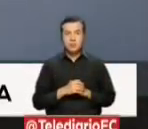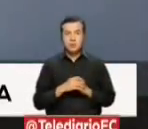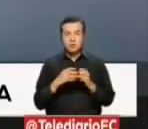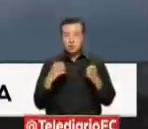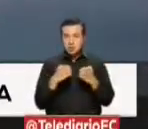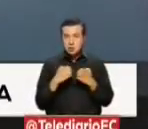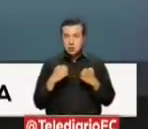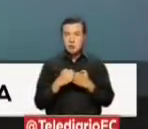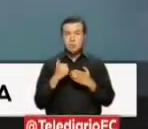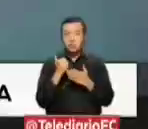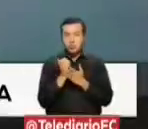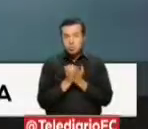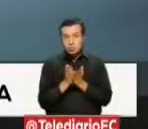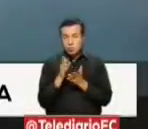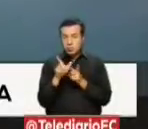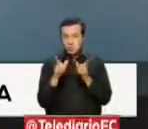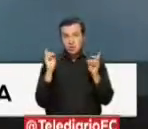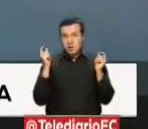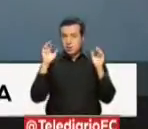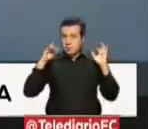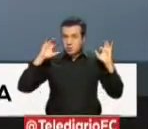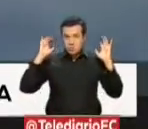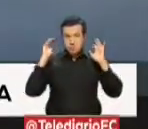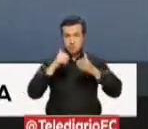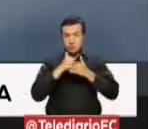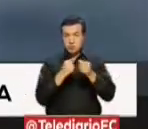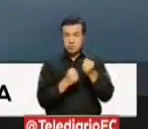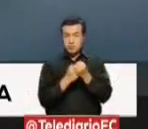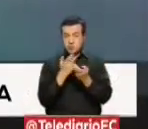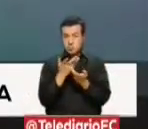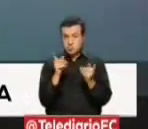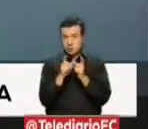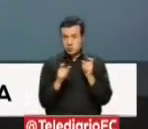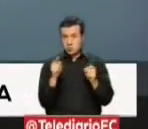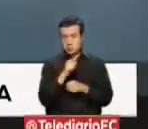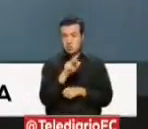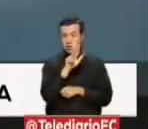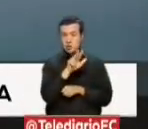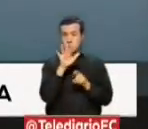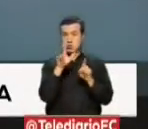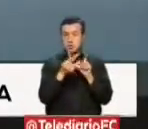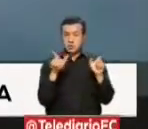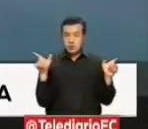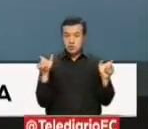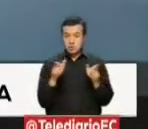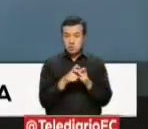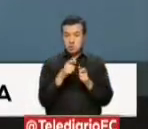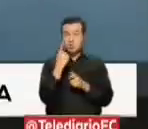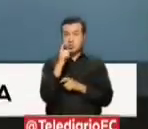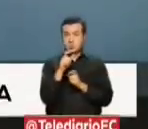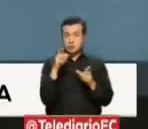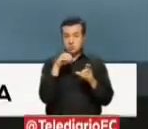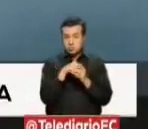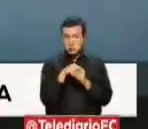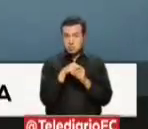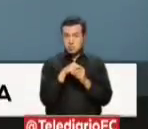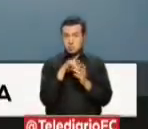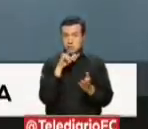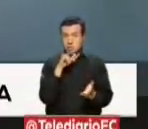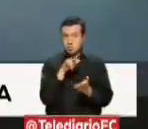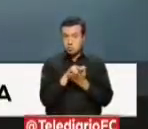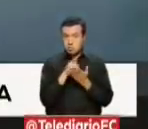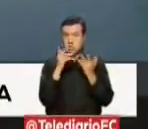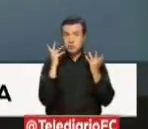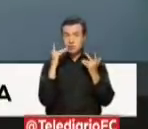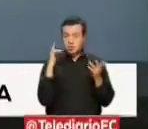de emergencia y pescadores en la zona se apresuraron en las tareas de rescate para los 36 pasajeros y 11 tripulantes que viajaban en la aeronave y